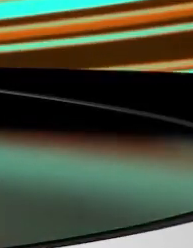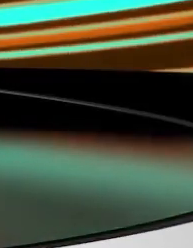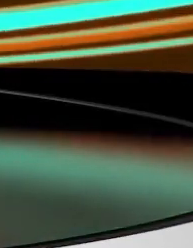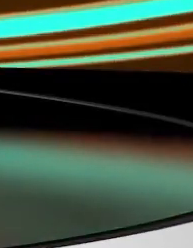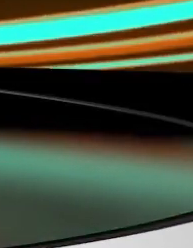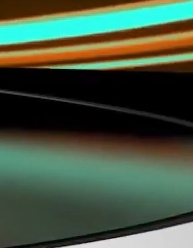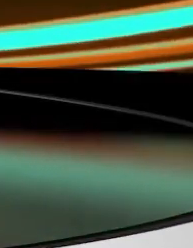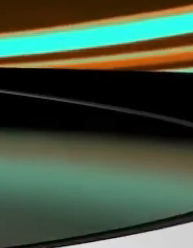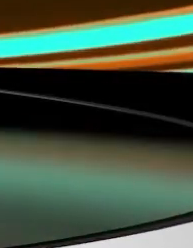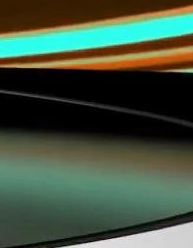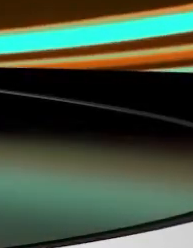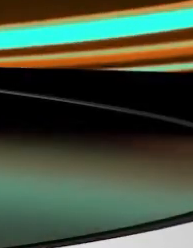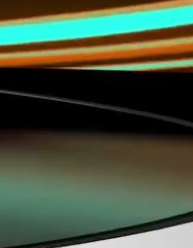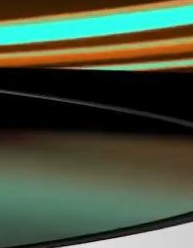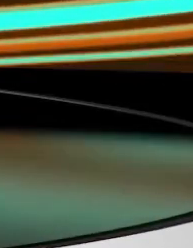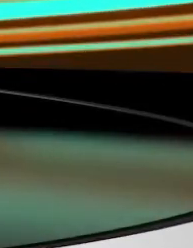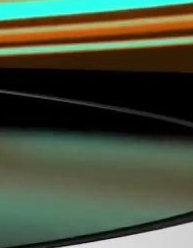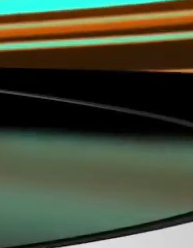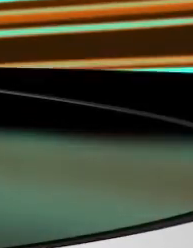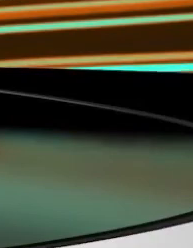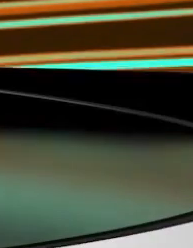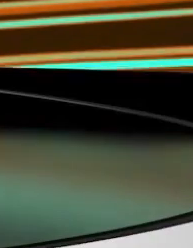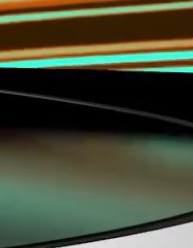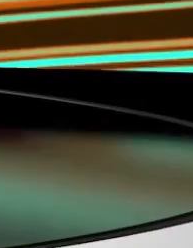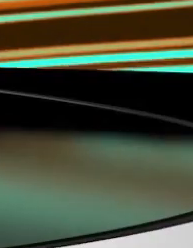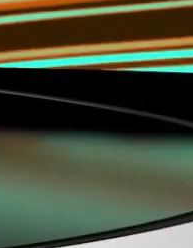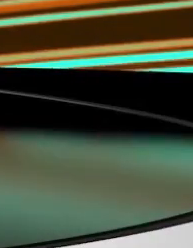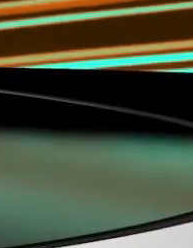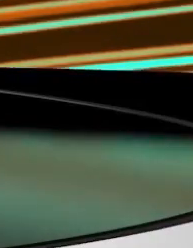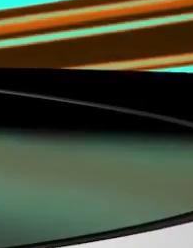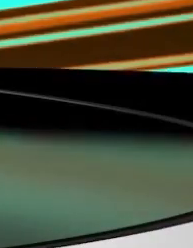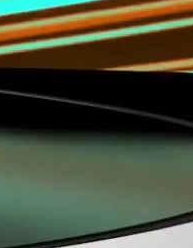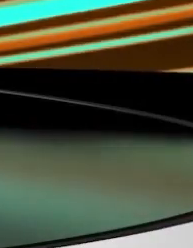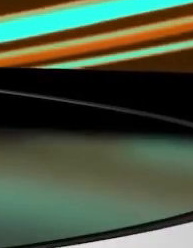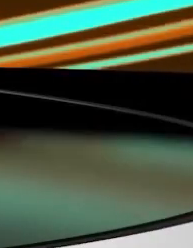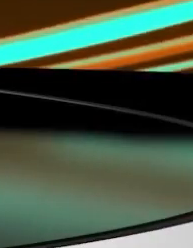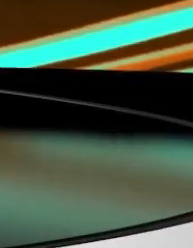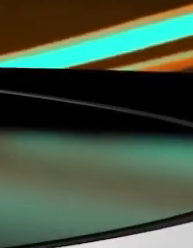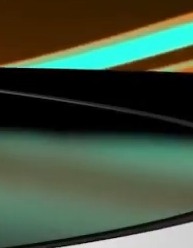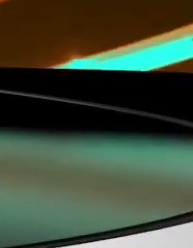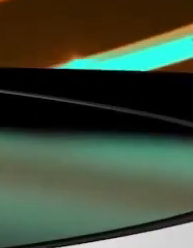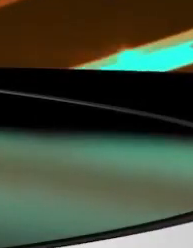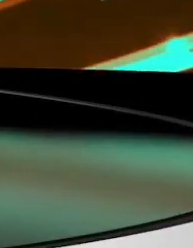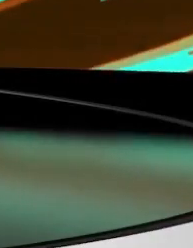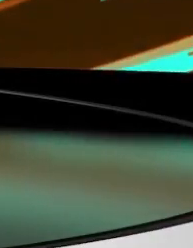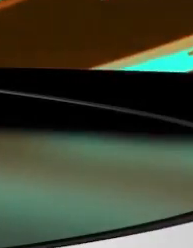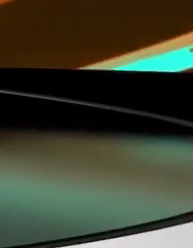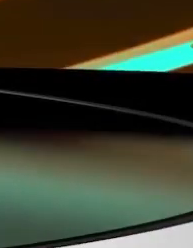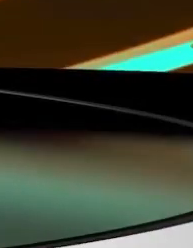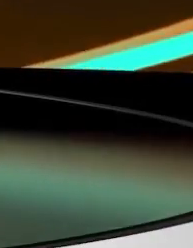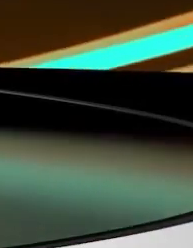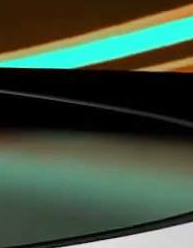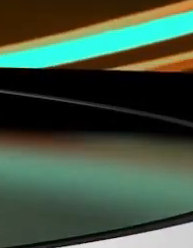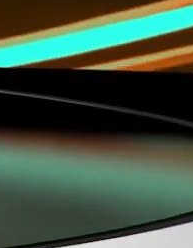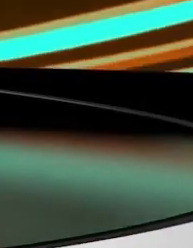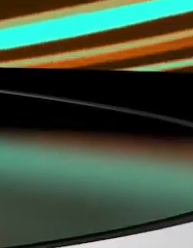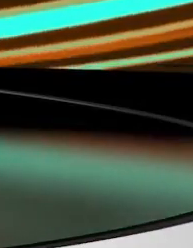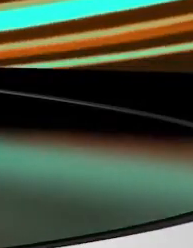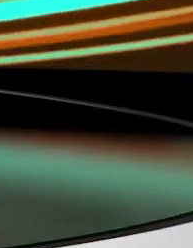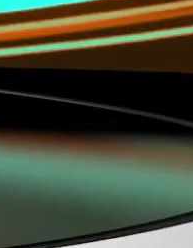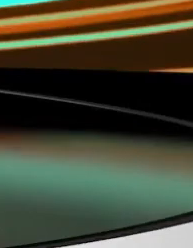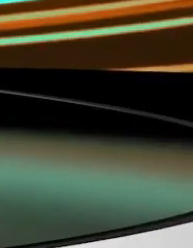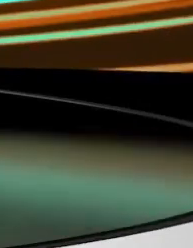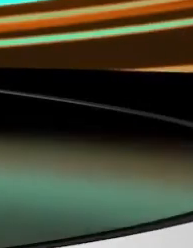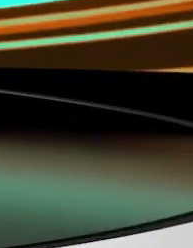Bueno, yo tengo algunos datos, Octavio, no sé si quieres partir tú, pero... Compartamos. Mira, sucede que hoy día no